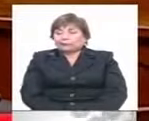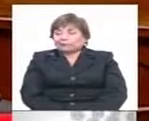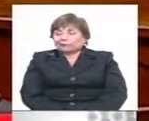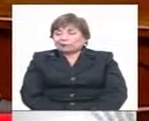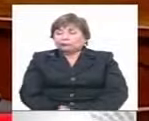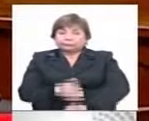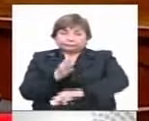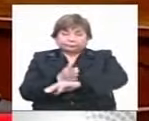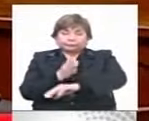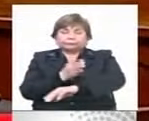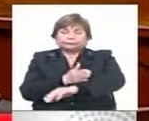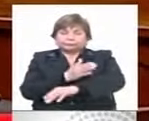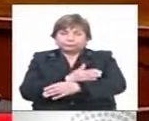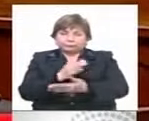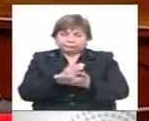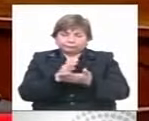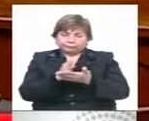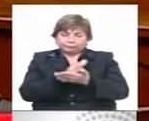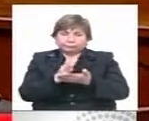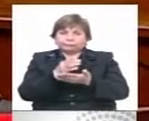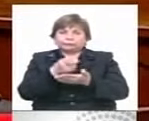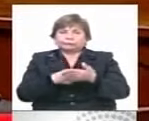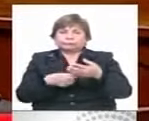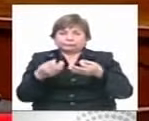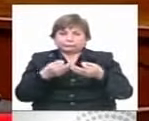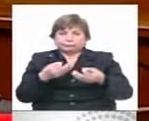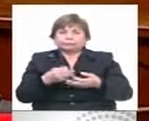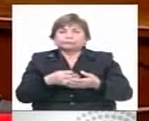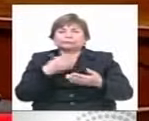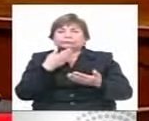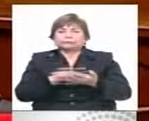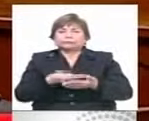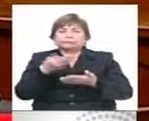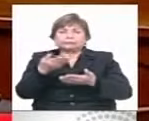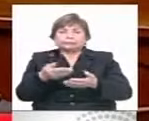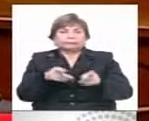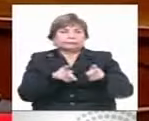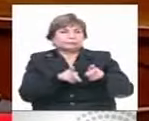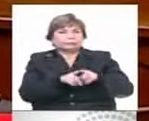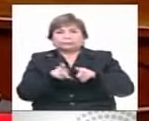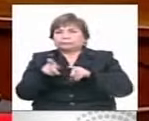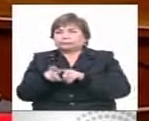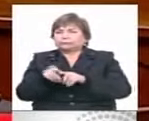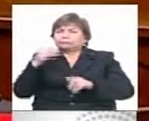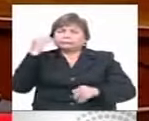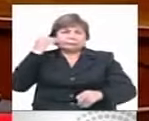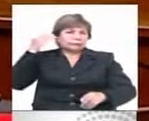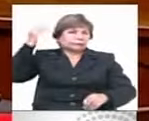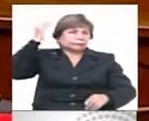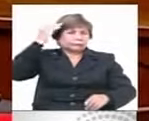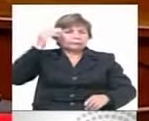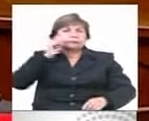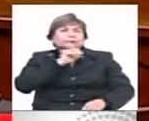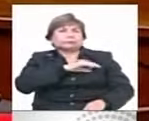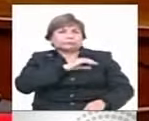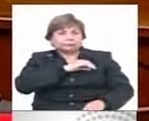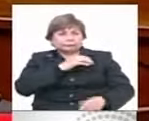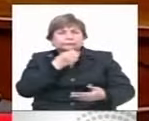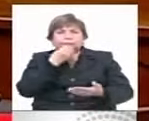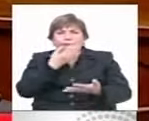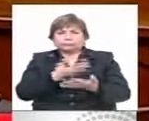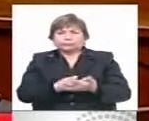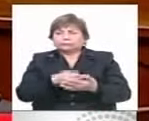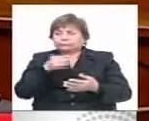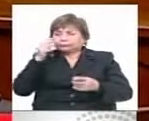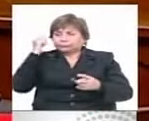Una mejor redistribución del crecimiento económico debe implicar también que nuestros adultos mayores se beneficien de él. En